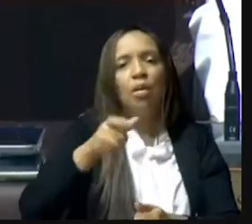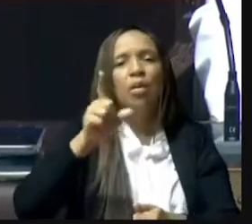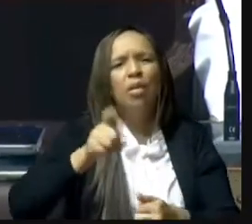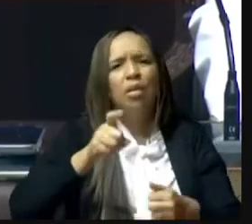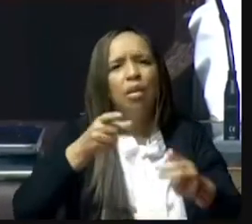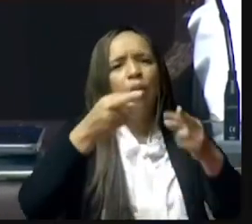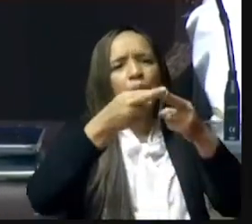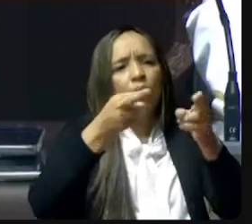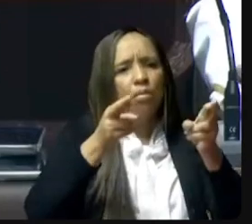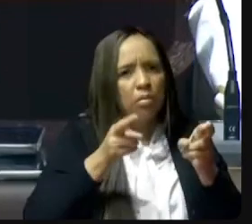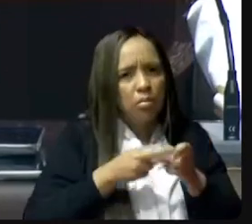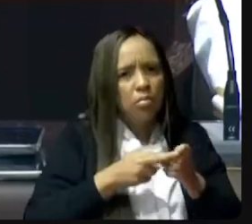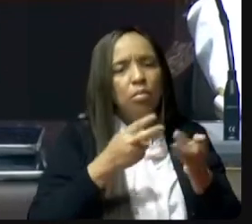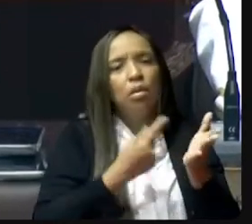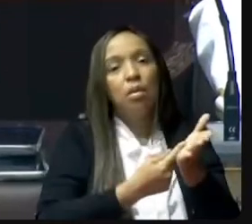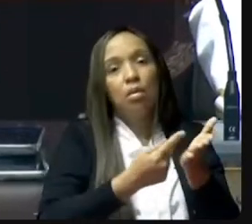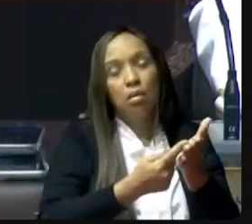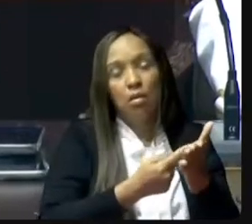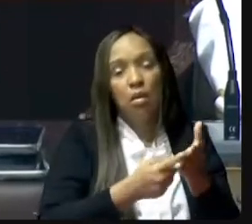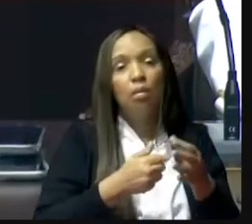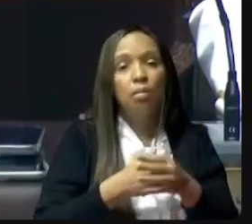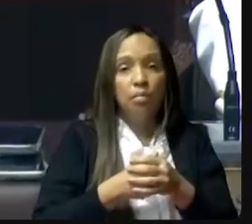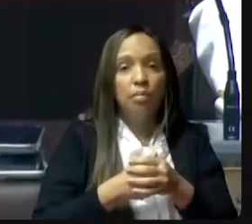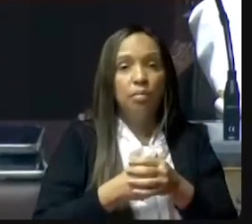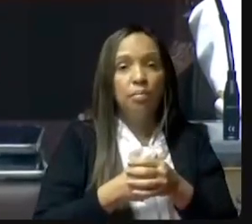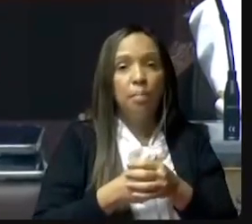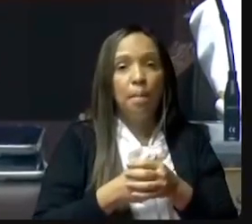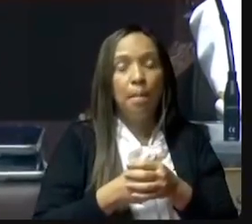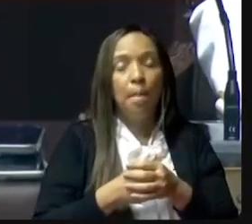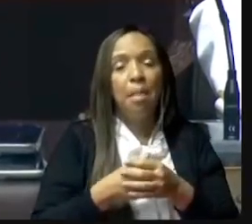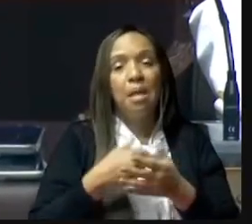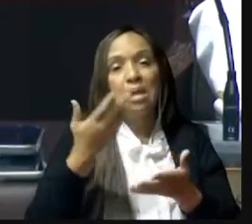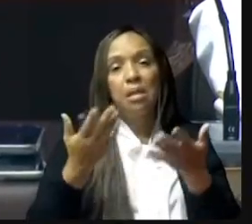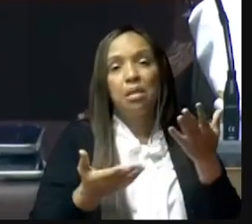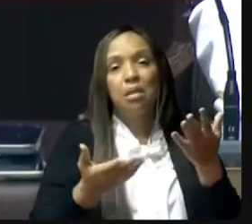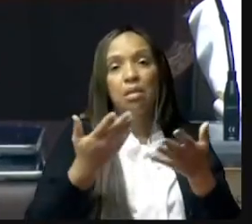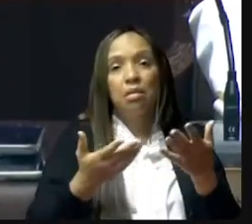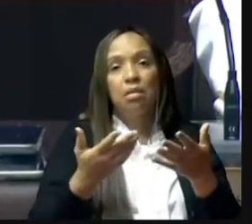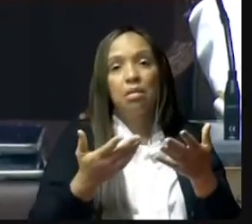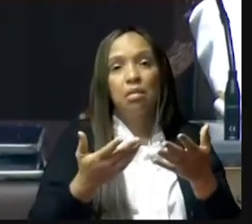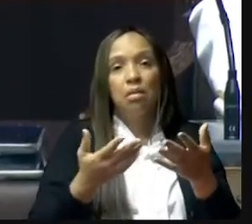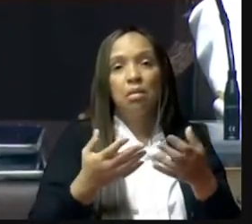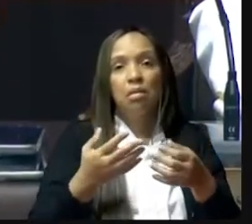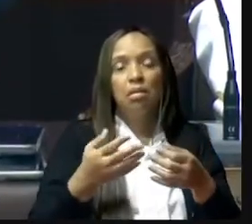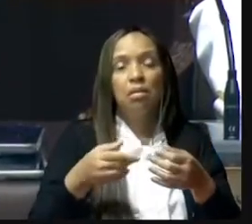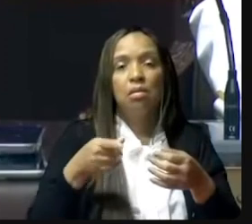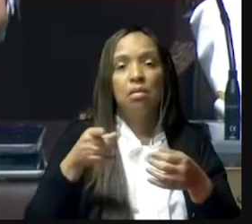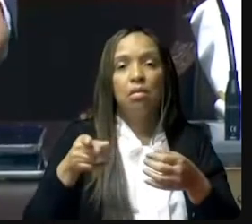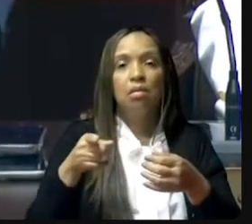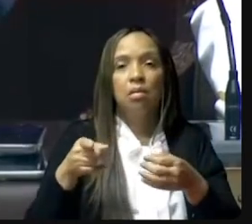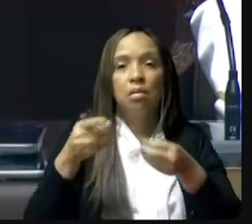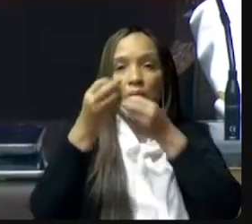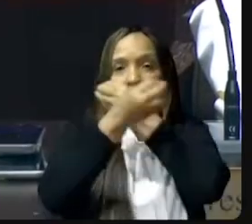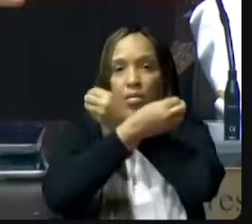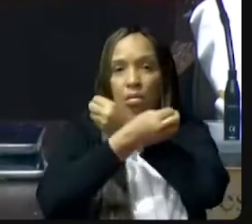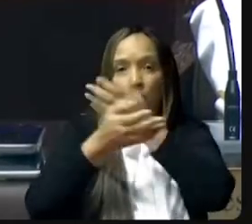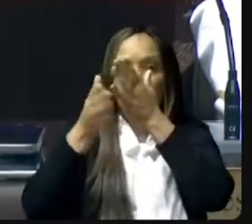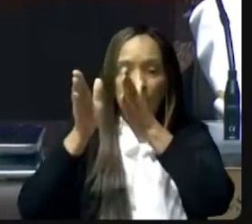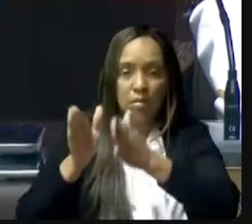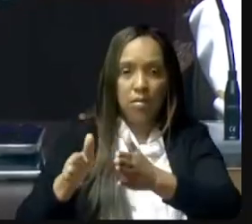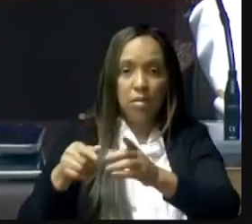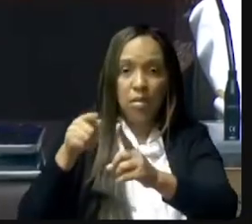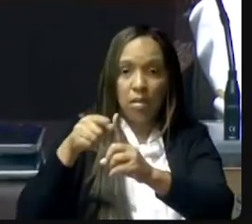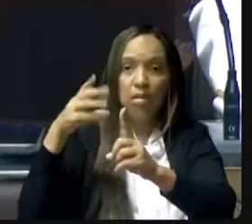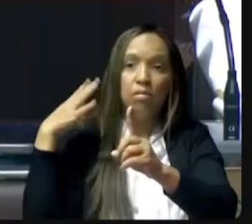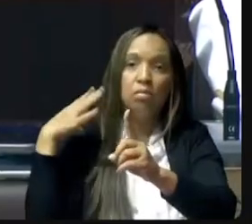al Vocero del partido de mayor tamaño para que haga las coordinaciones coordinar no significa que él va sobre lo demás